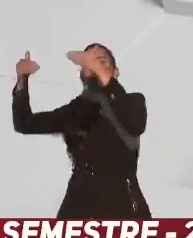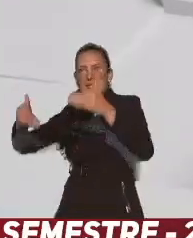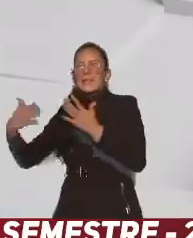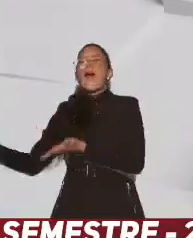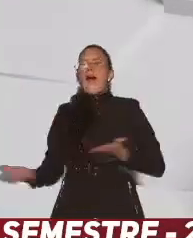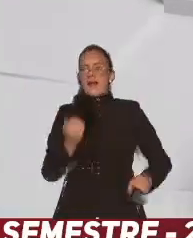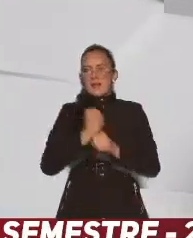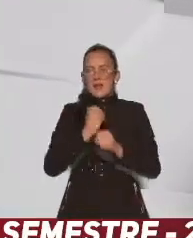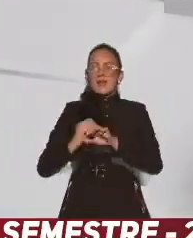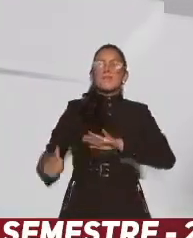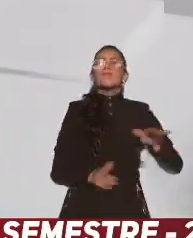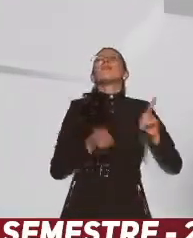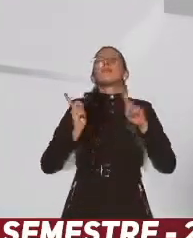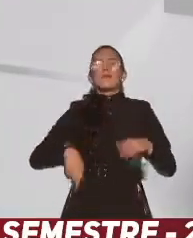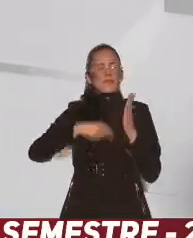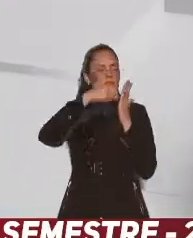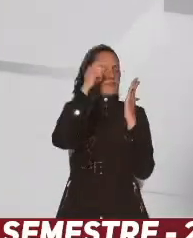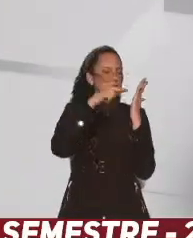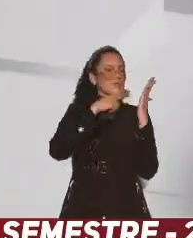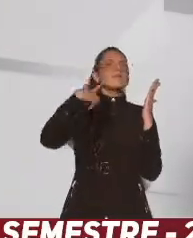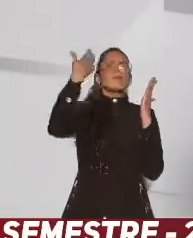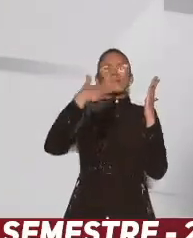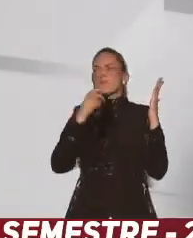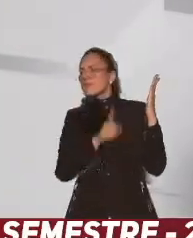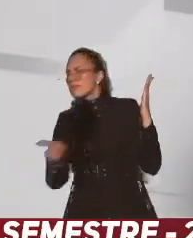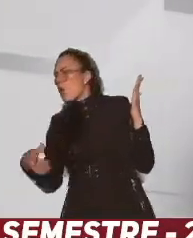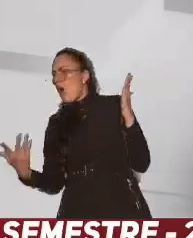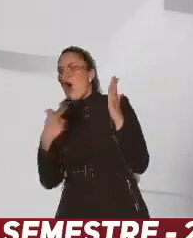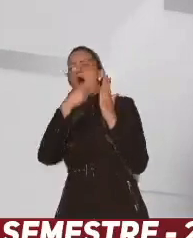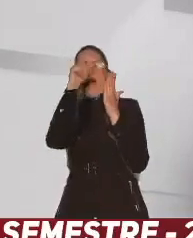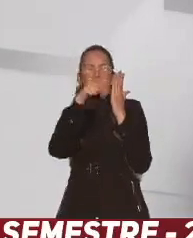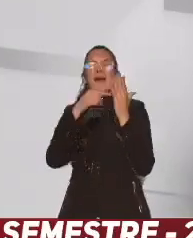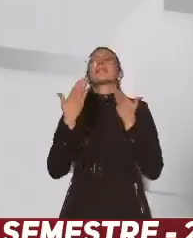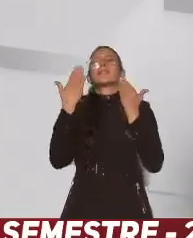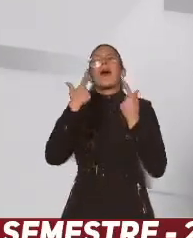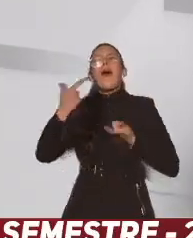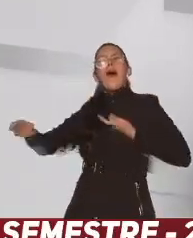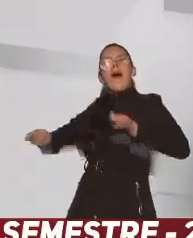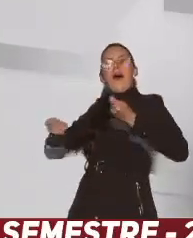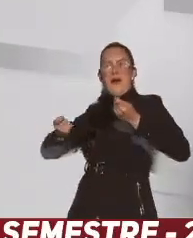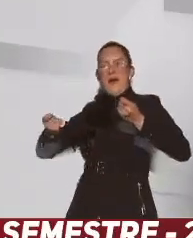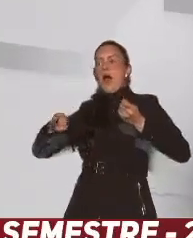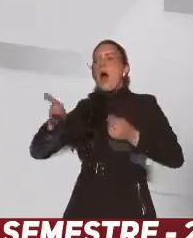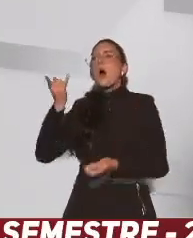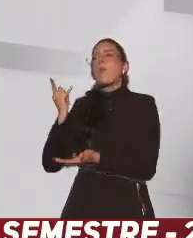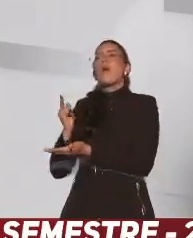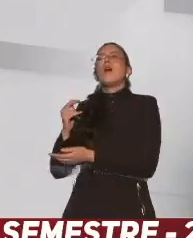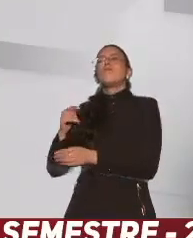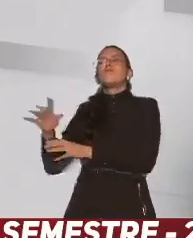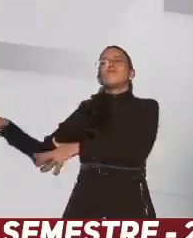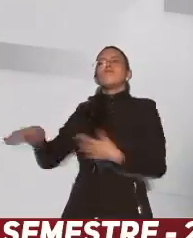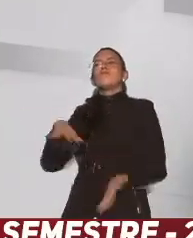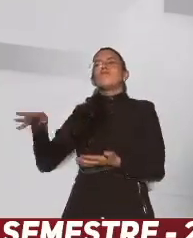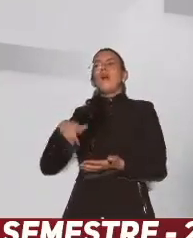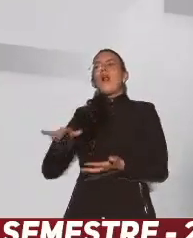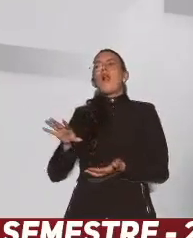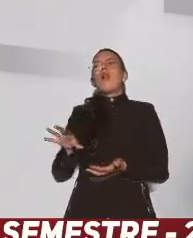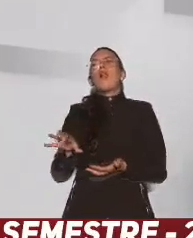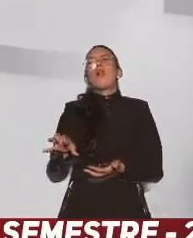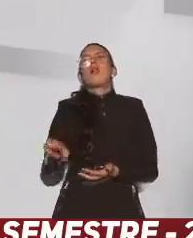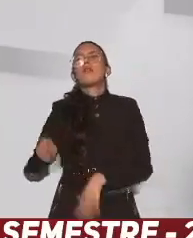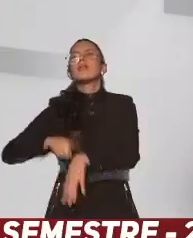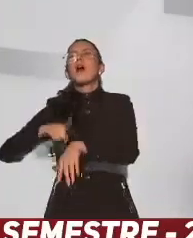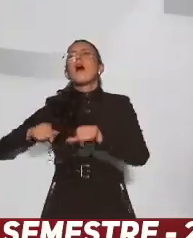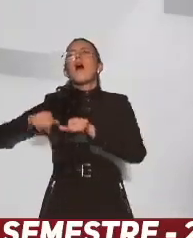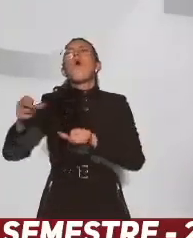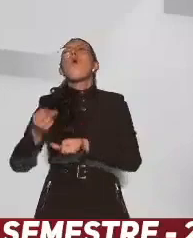inventarios con el objetivo de contribuir al control del ciclo de vida de los artículos de abastecimiento del sector defensa, aportando